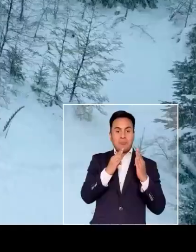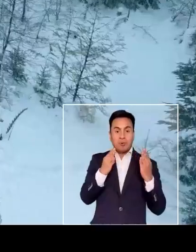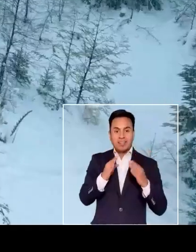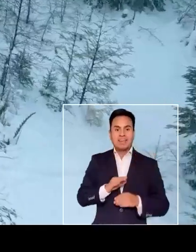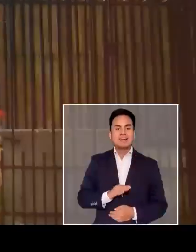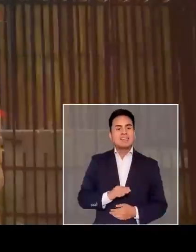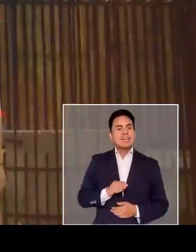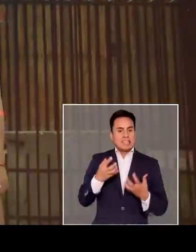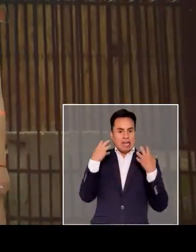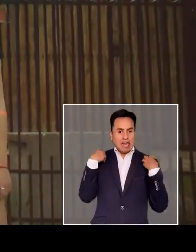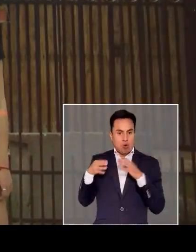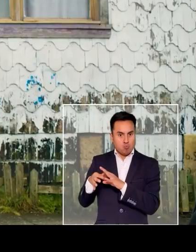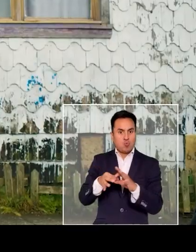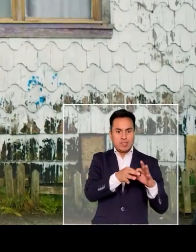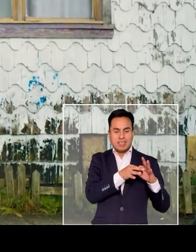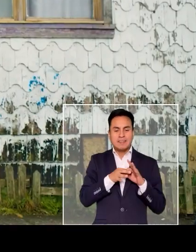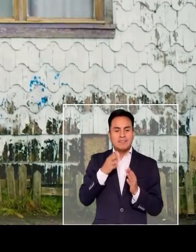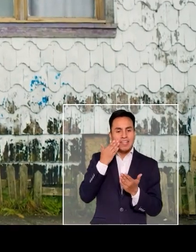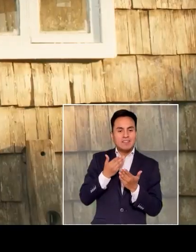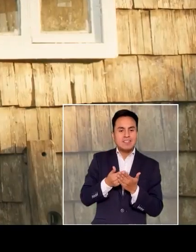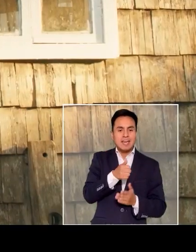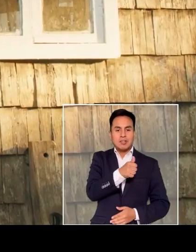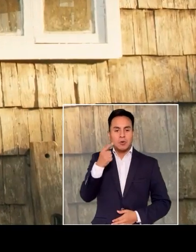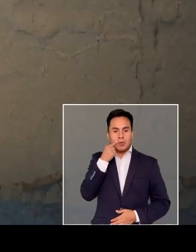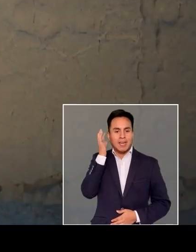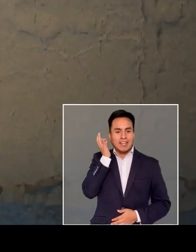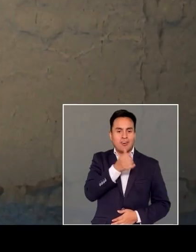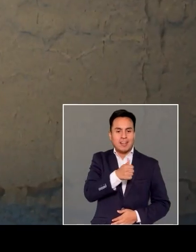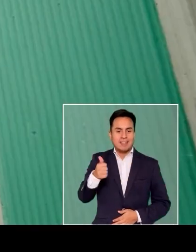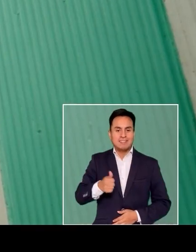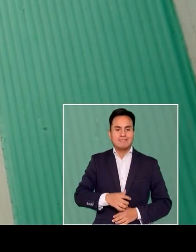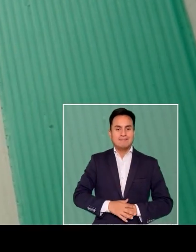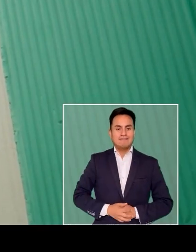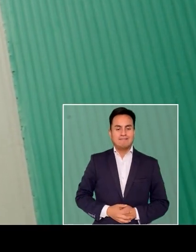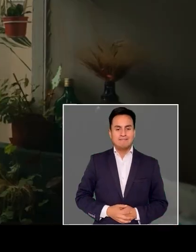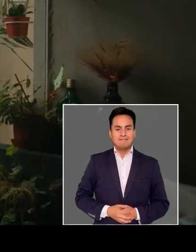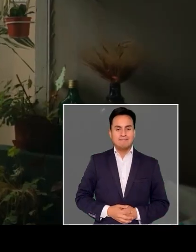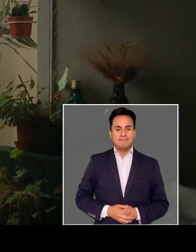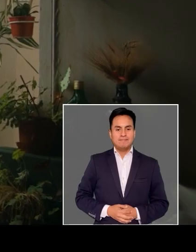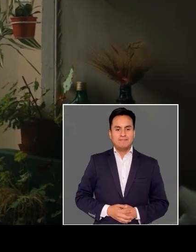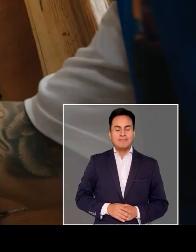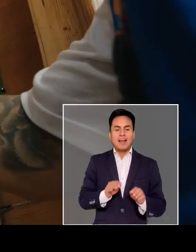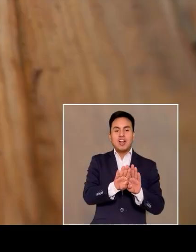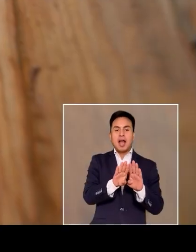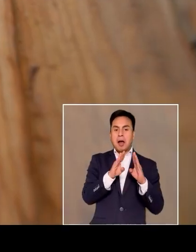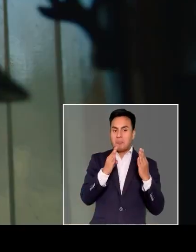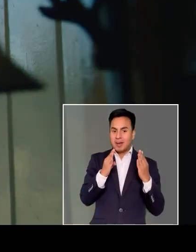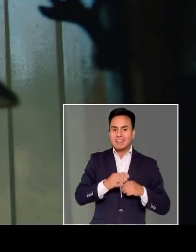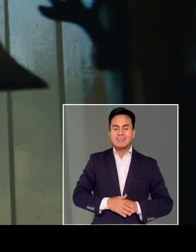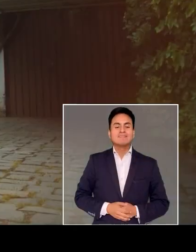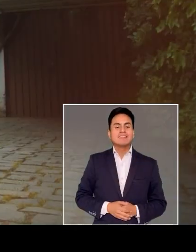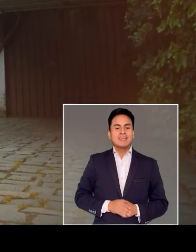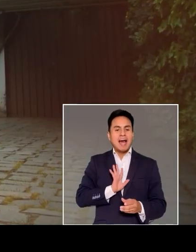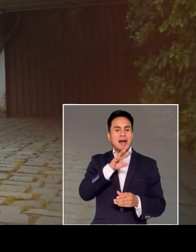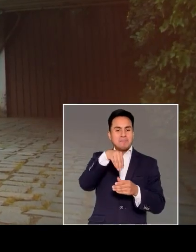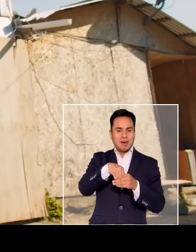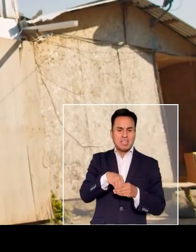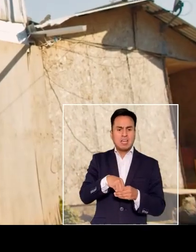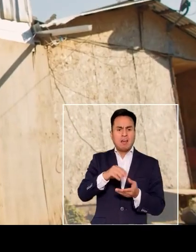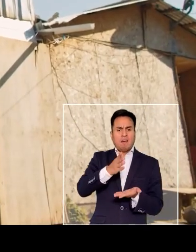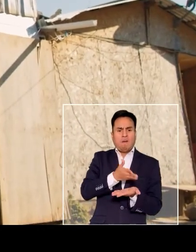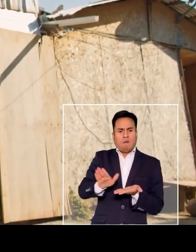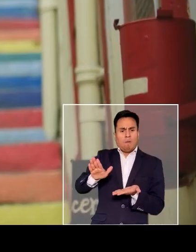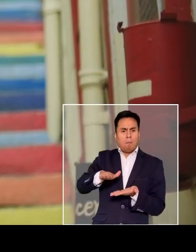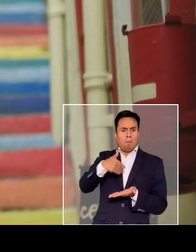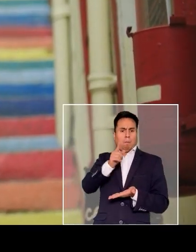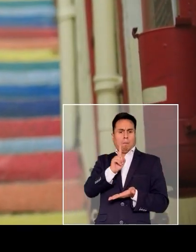Abramos la puerta a esta tarea que nos une. Y nos beneficia a todos. Y a todas. Abramos la puerta a ser parte. Donde